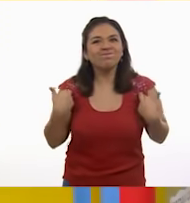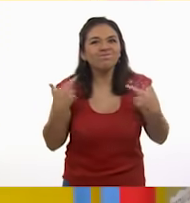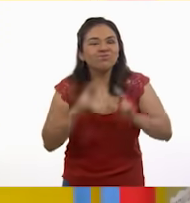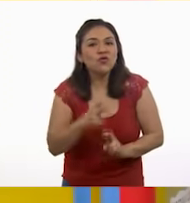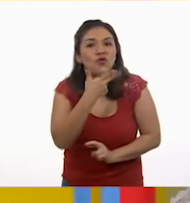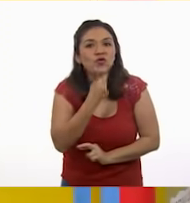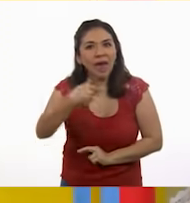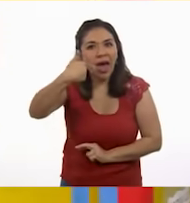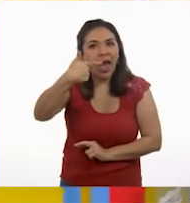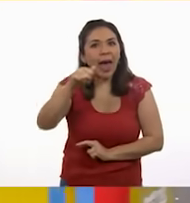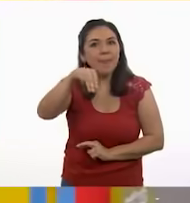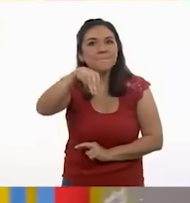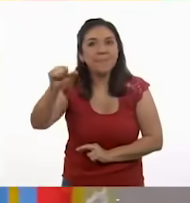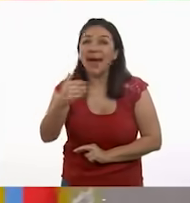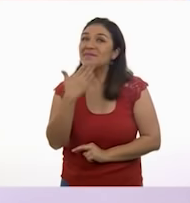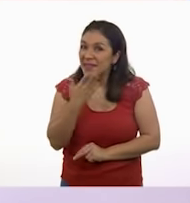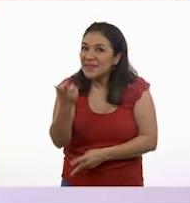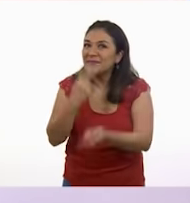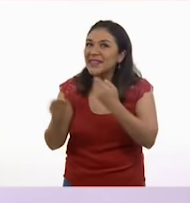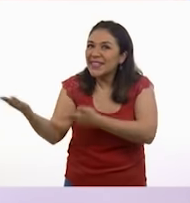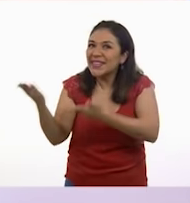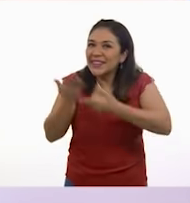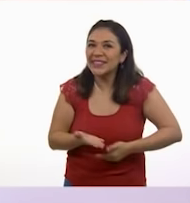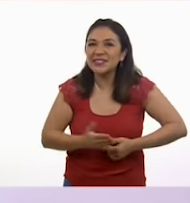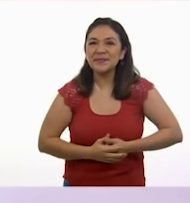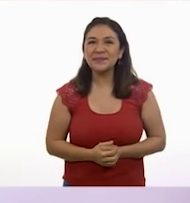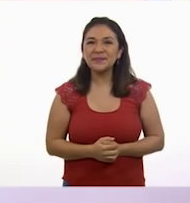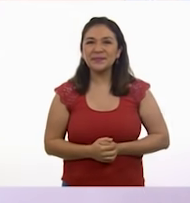gamma bienvenido gama